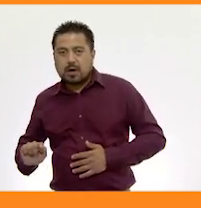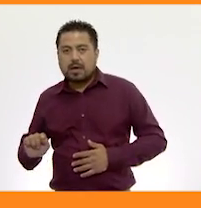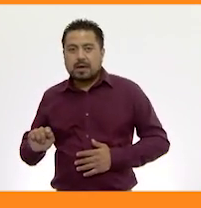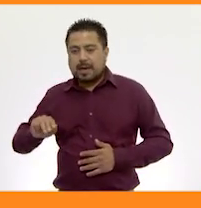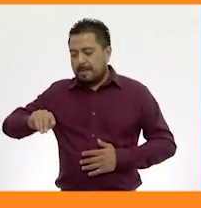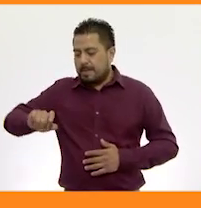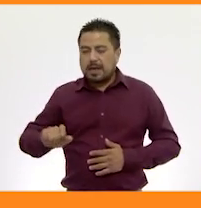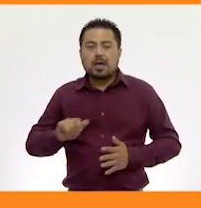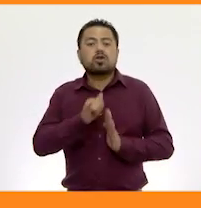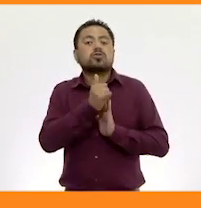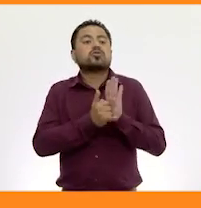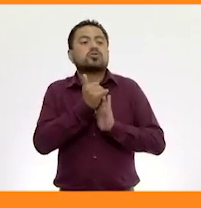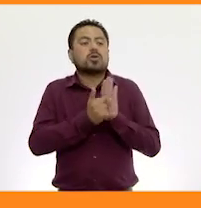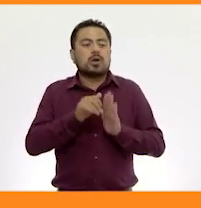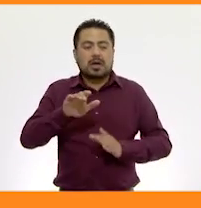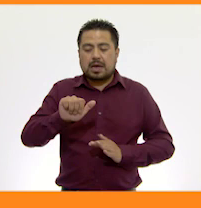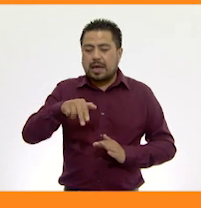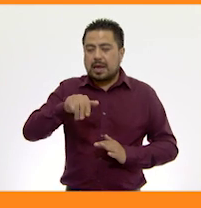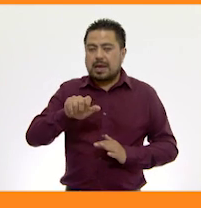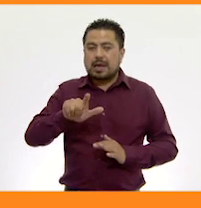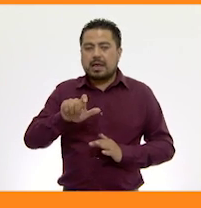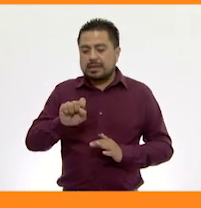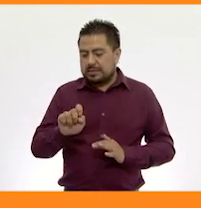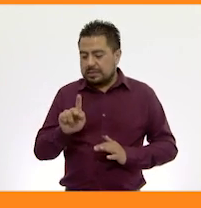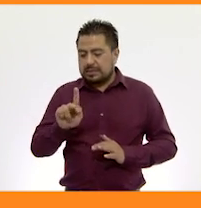@cep_mx, en YouTube canal CEP,